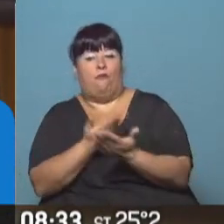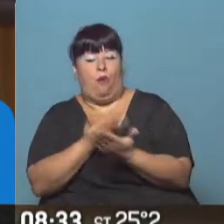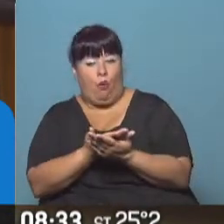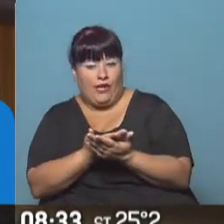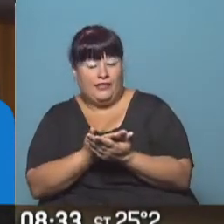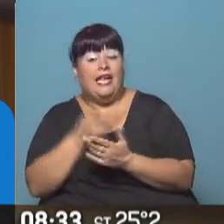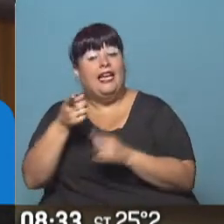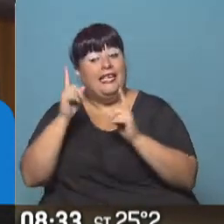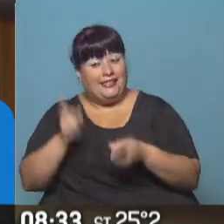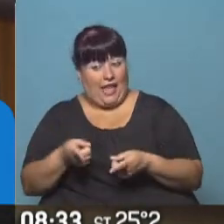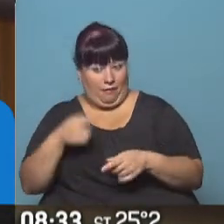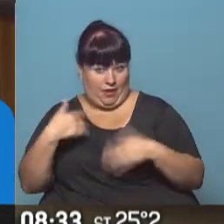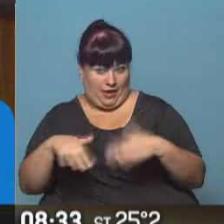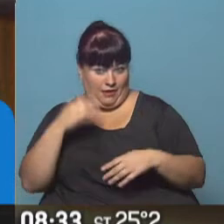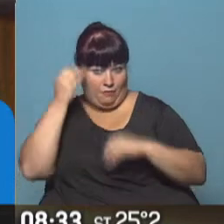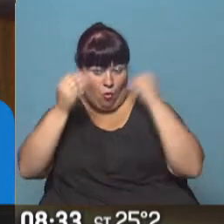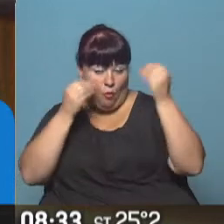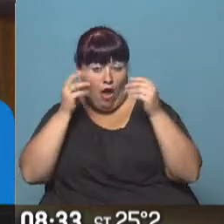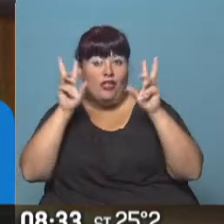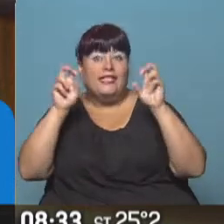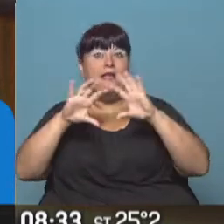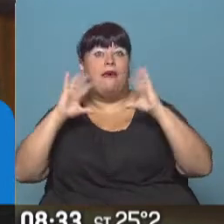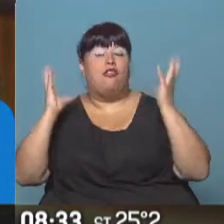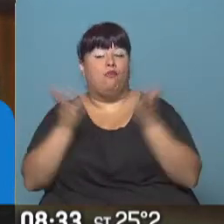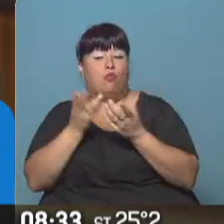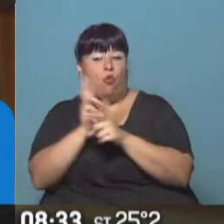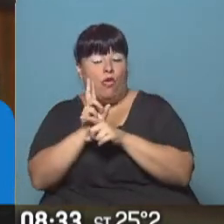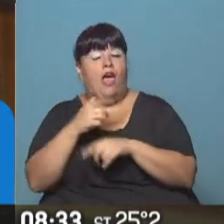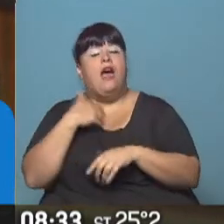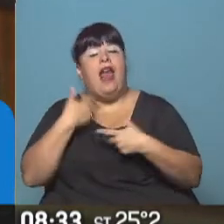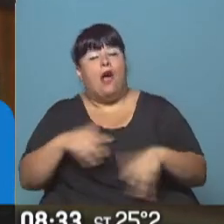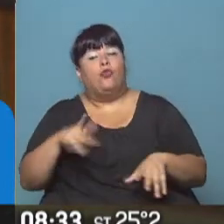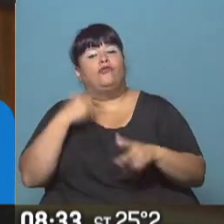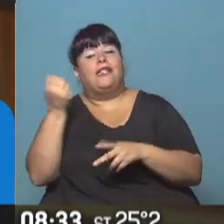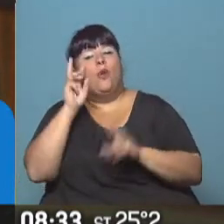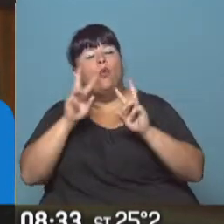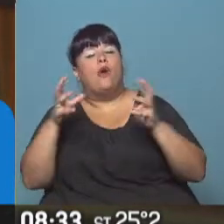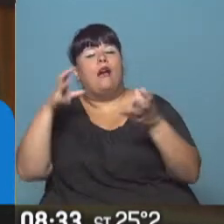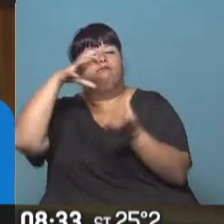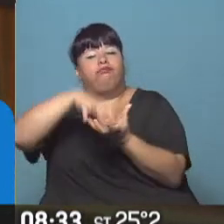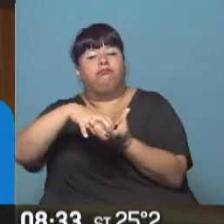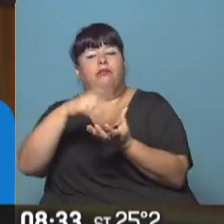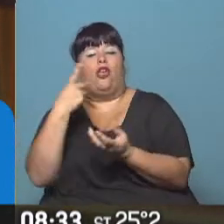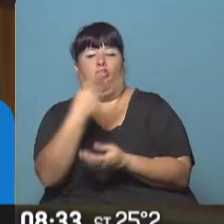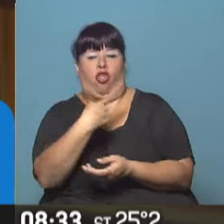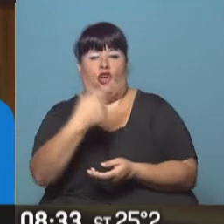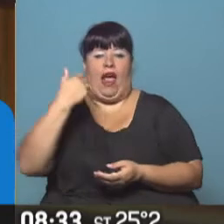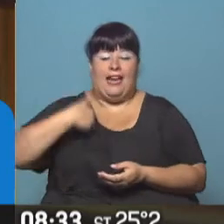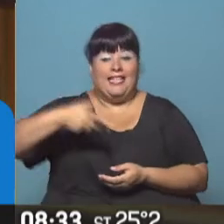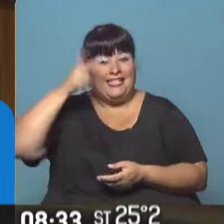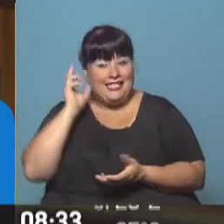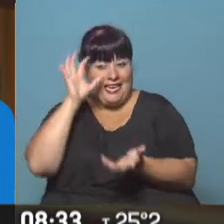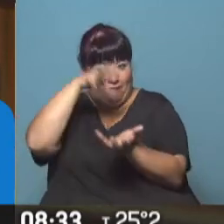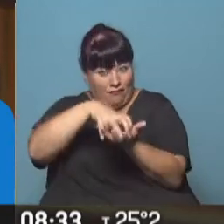porque él además es un gran preocupado por los temas ambientales y yo vengo planteando la necesidad de crear una agencia binacional entre argentina y